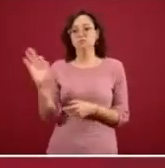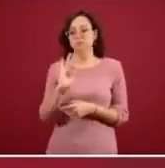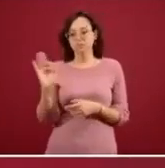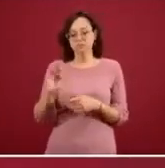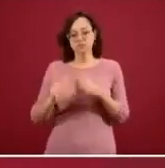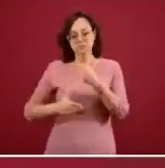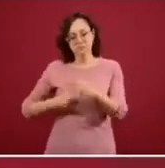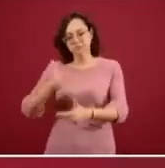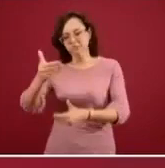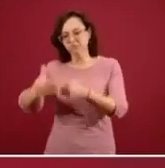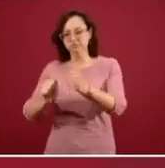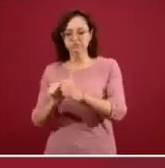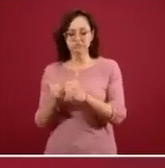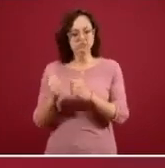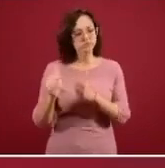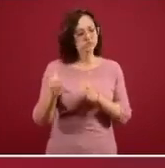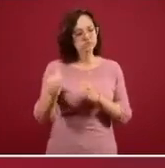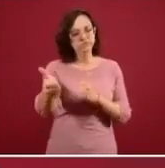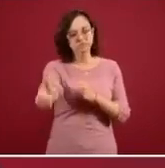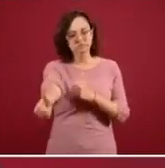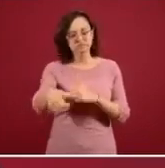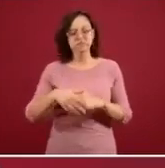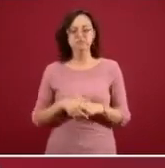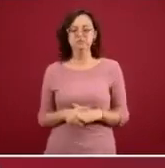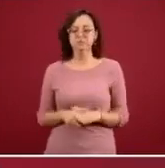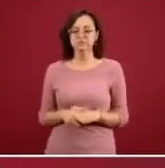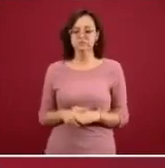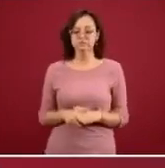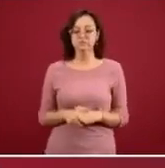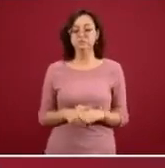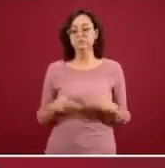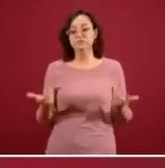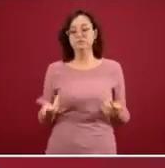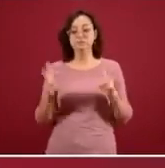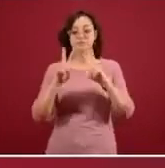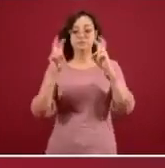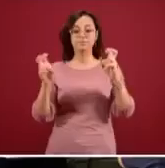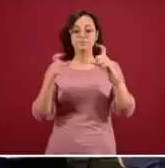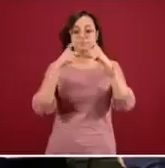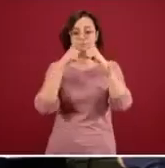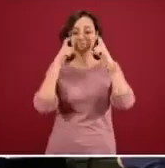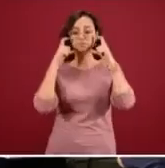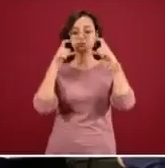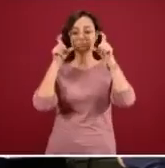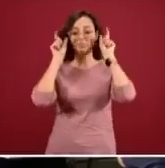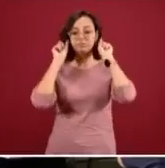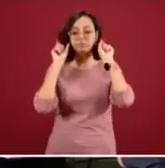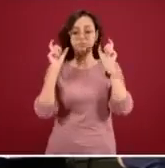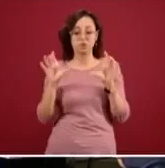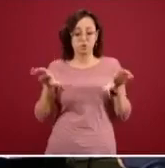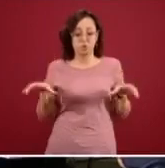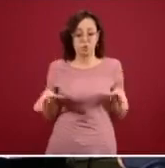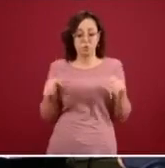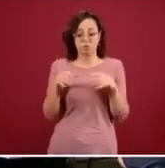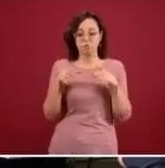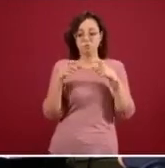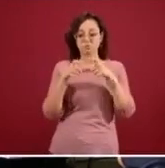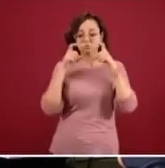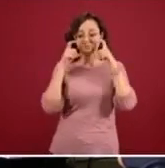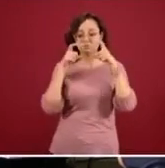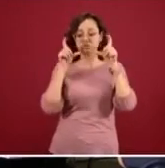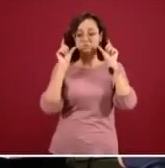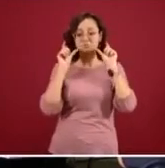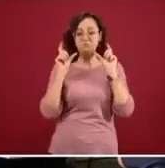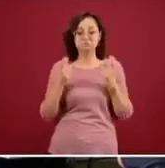resto del país en ciertas medidas. Ahora, finalmente, sobre el cubrebocas, el uso comunitario del cubrebocas,